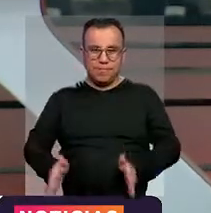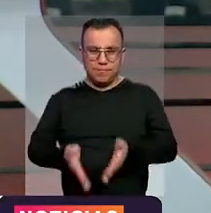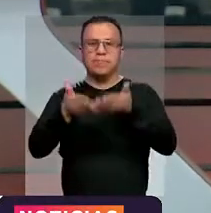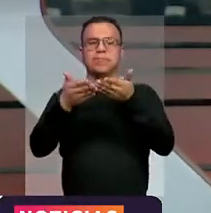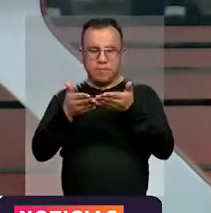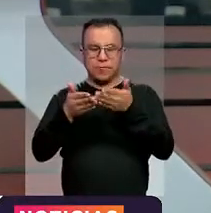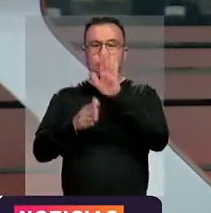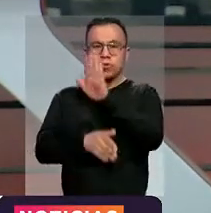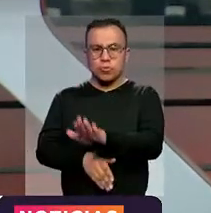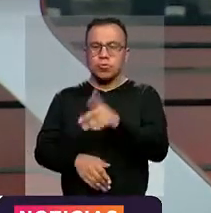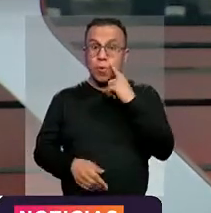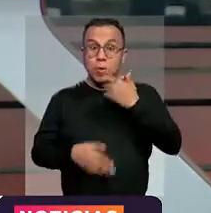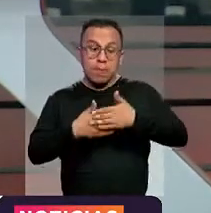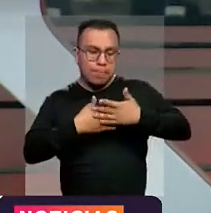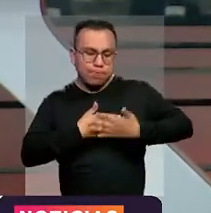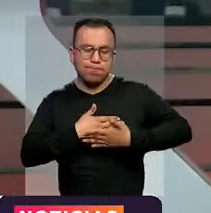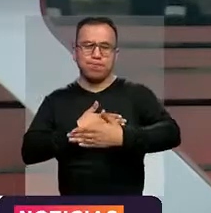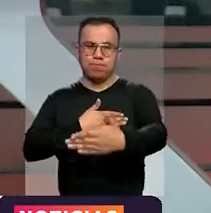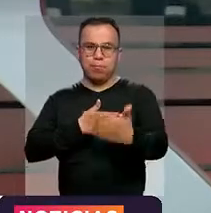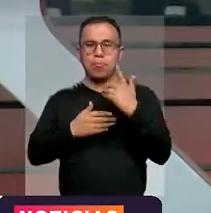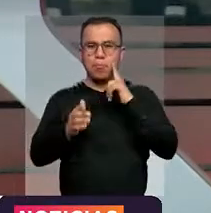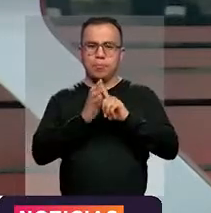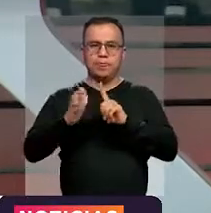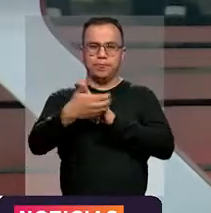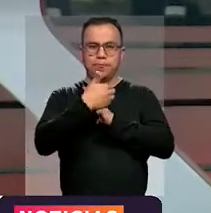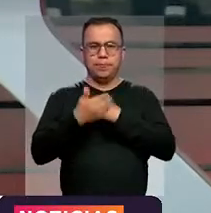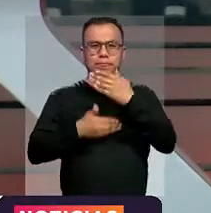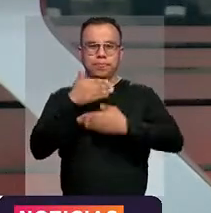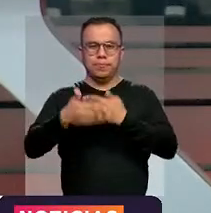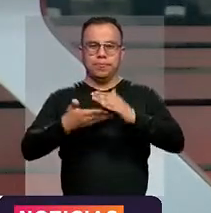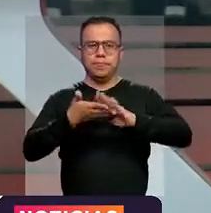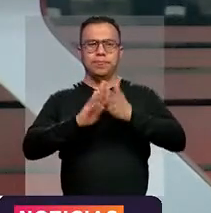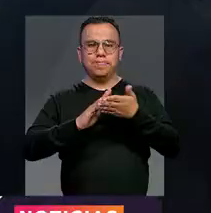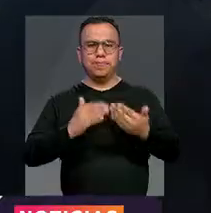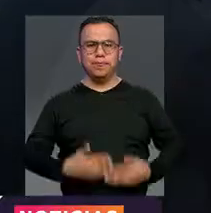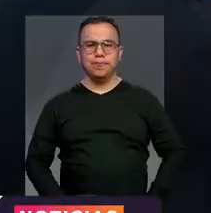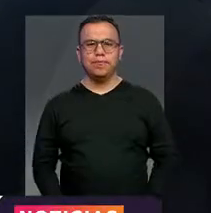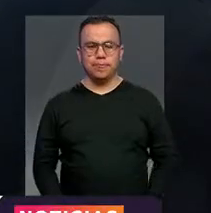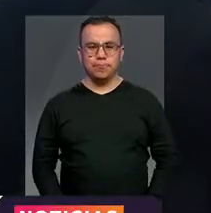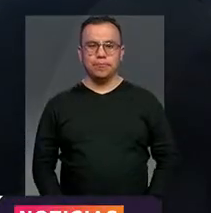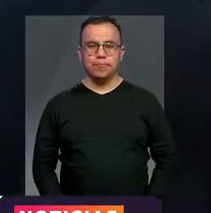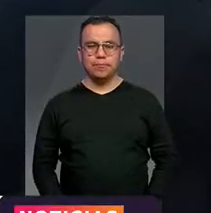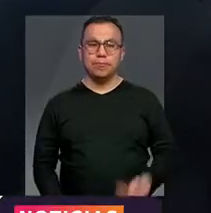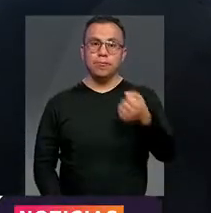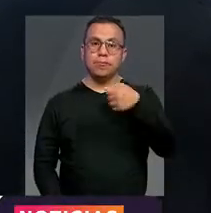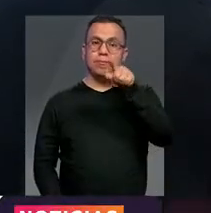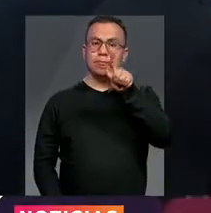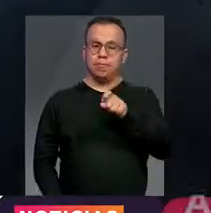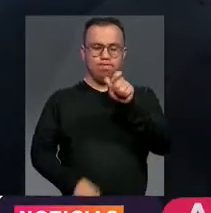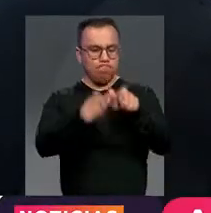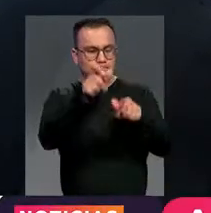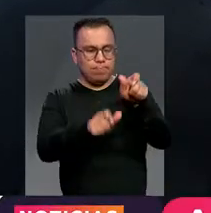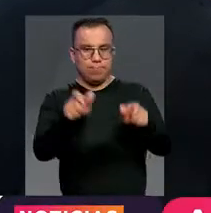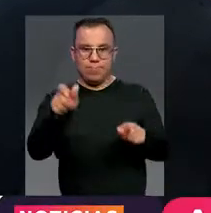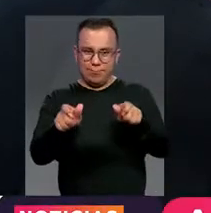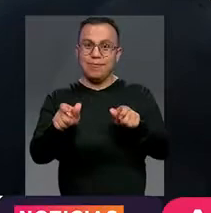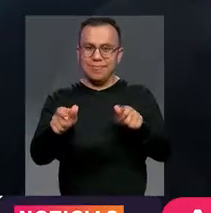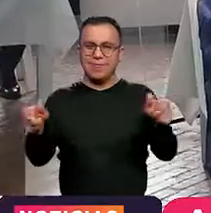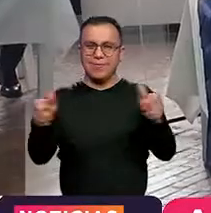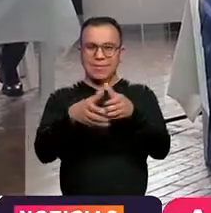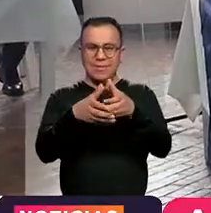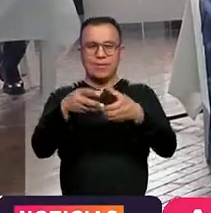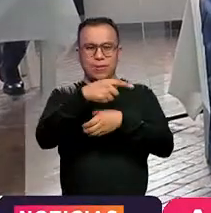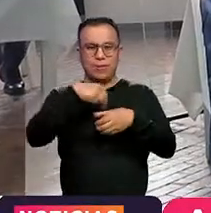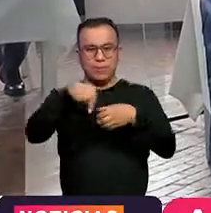municipio, que velarán de aquí en adelante por la protección de los procesos de paz. Son 16 ciudadanos los que conforman